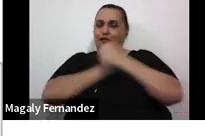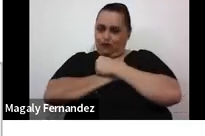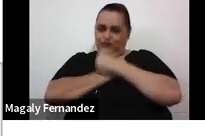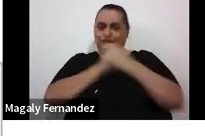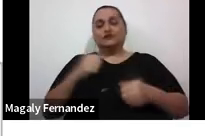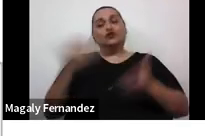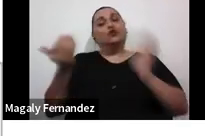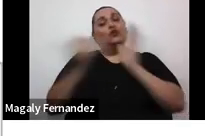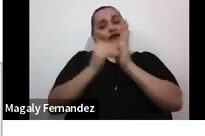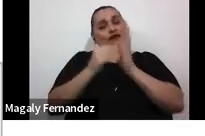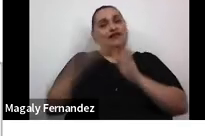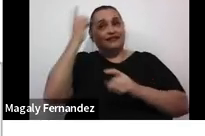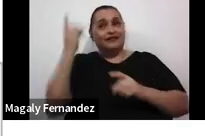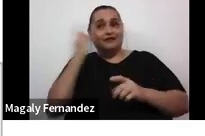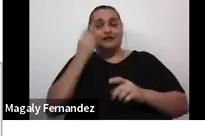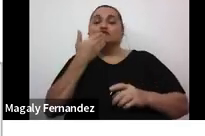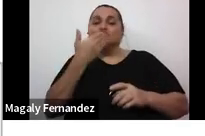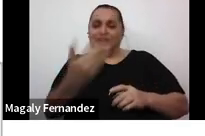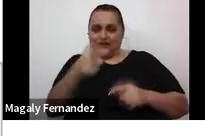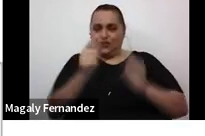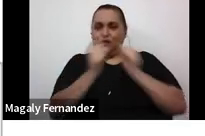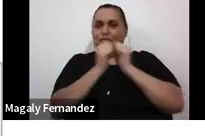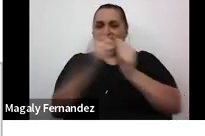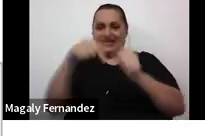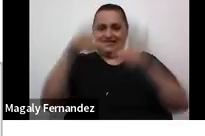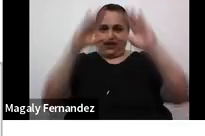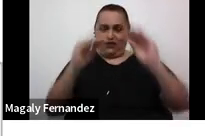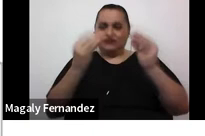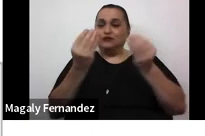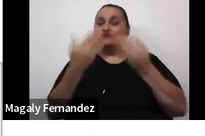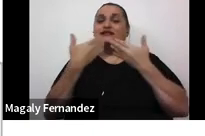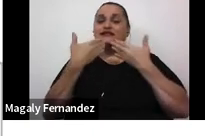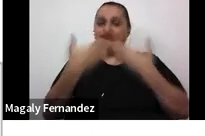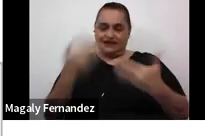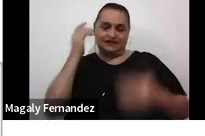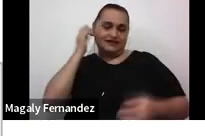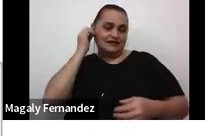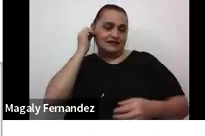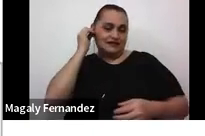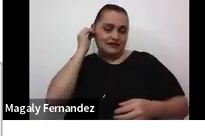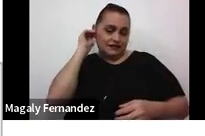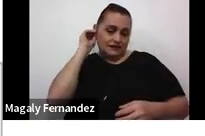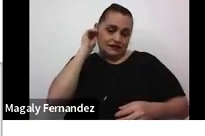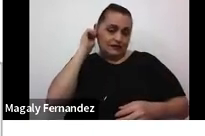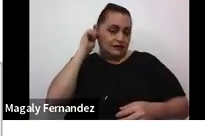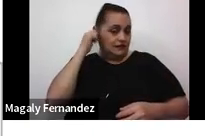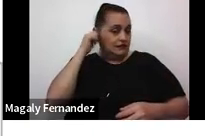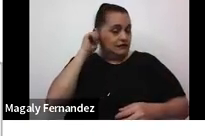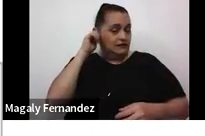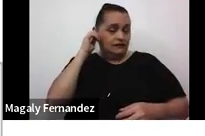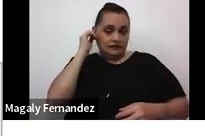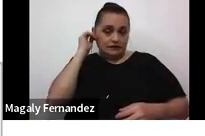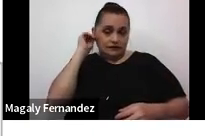gracias por su compañía esta noche iba Muchísimas gracias hay una pregunta por ahí primero quisiera Perdón